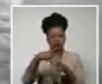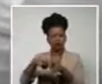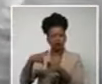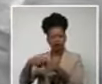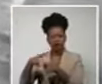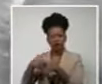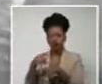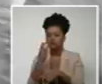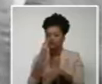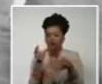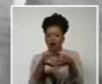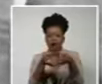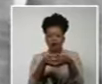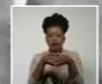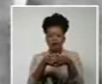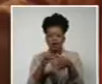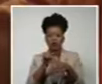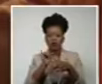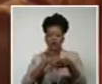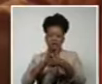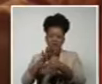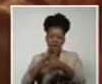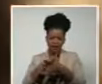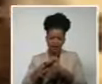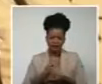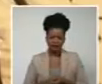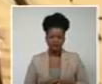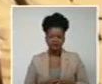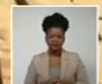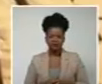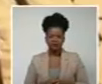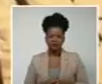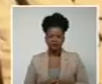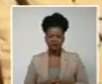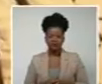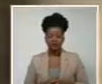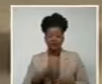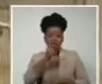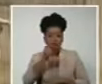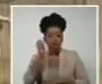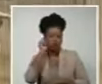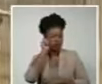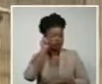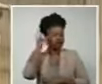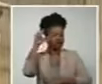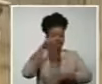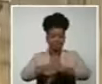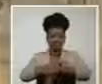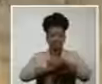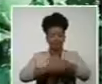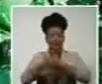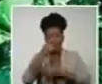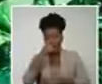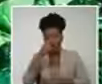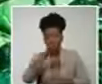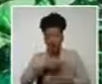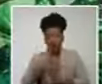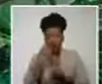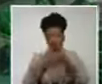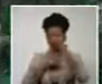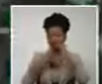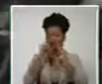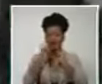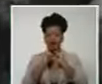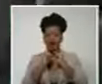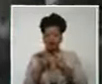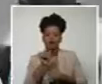para cruzar el mar en muchas direcciones. Regentes y sabios supieron del grillete y la servidumbre, lloraron su añoranza por las selvas y